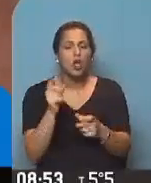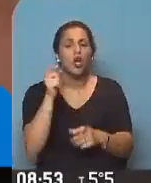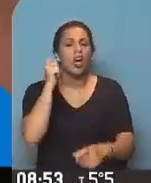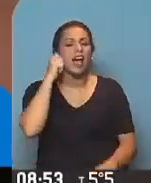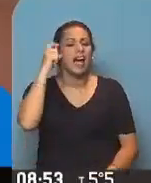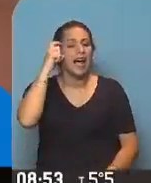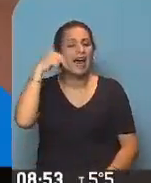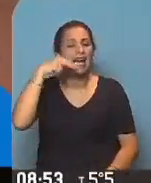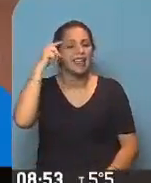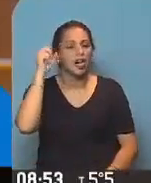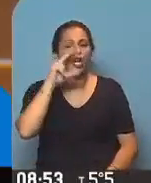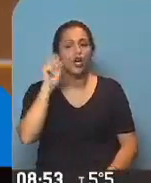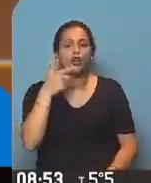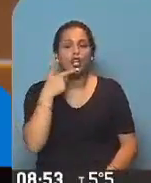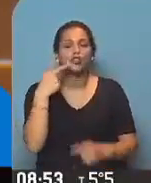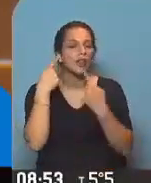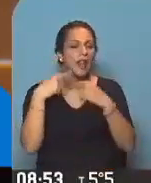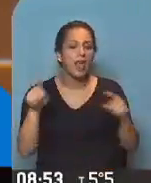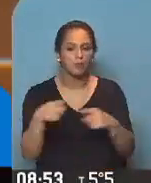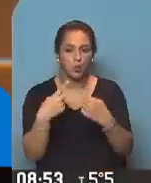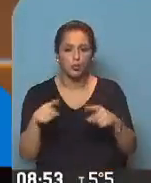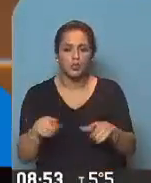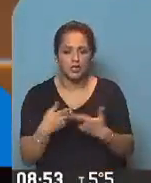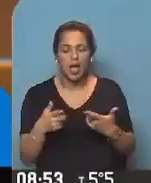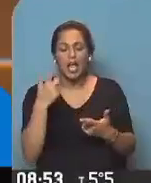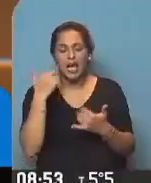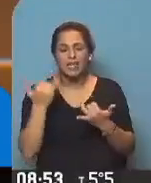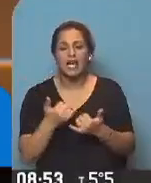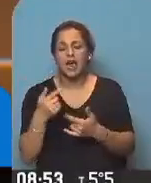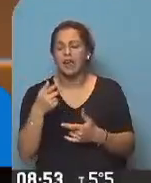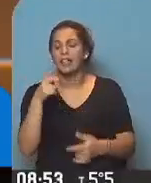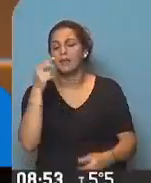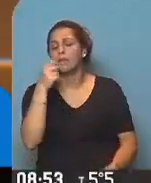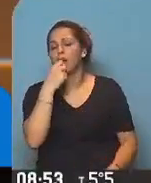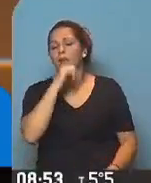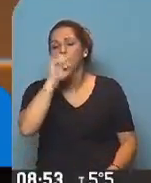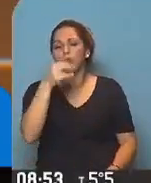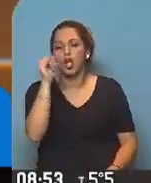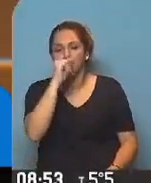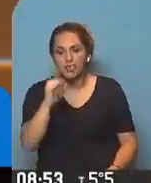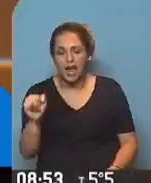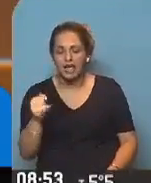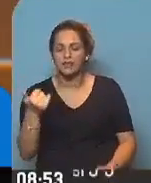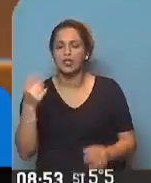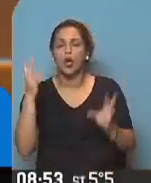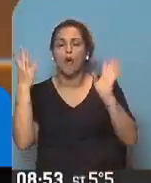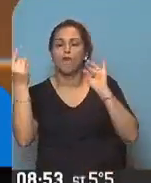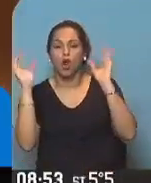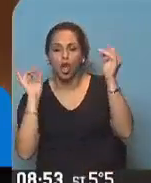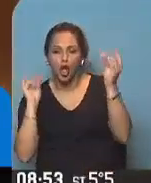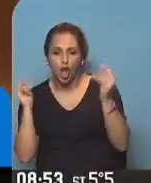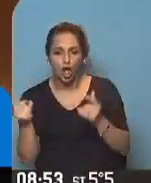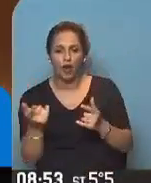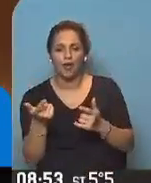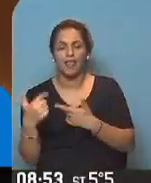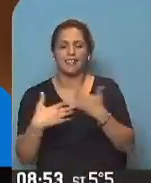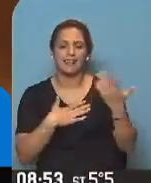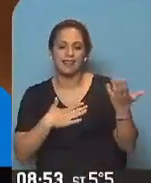representan sí que hay presentaciones que tienen que ver con el jazz con el folklore por supuesto y soy el tango sí